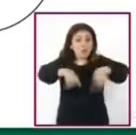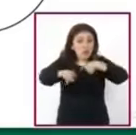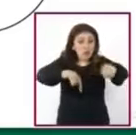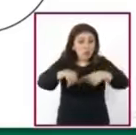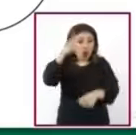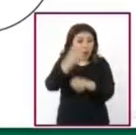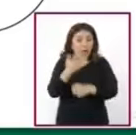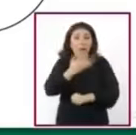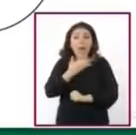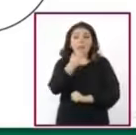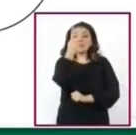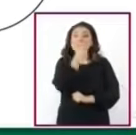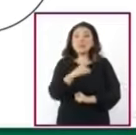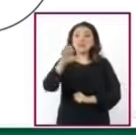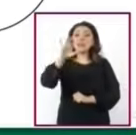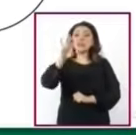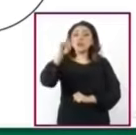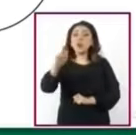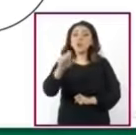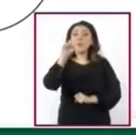fútbol tiene